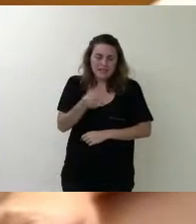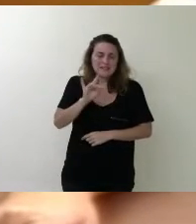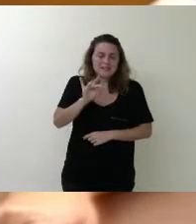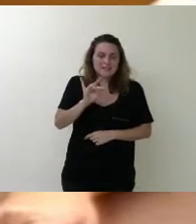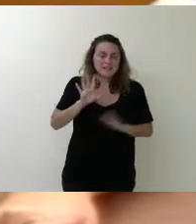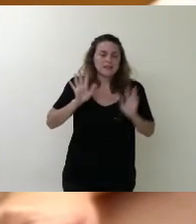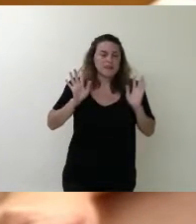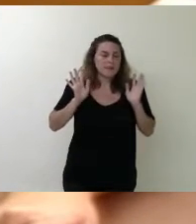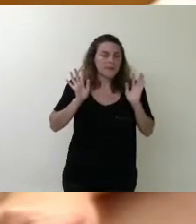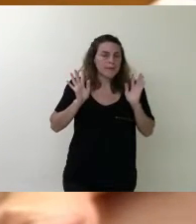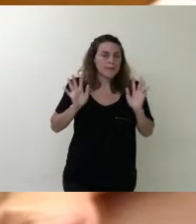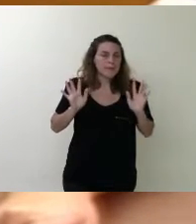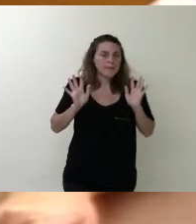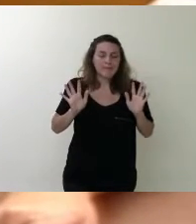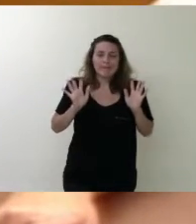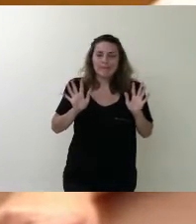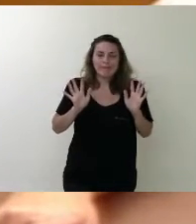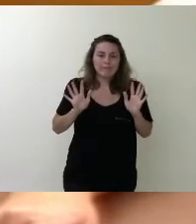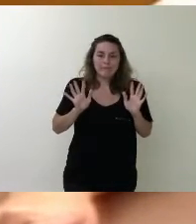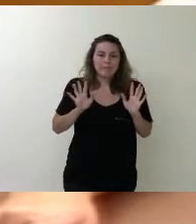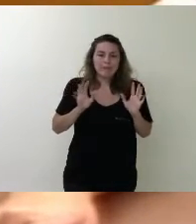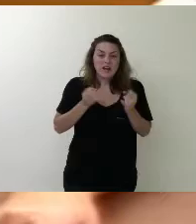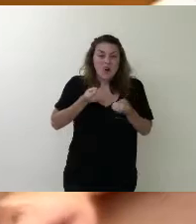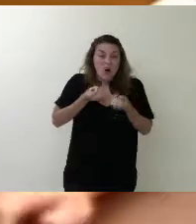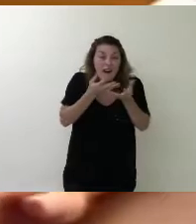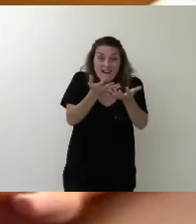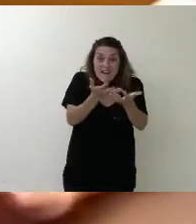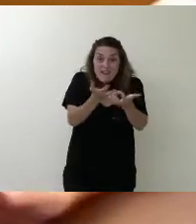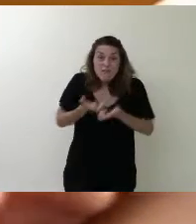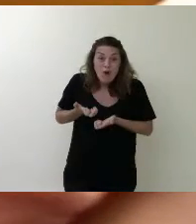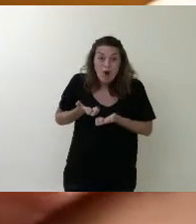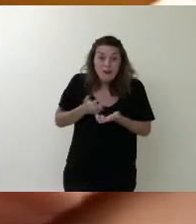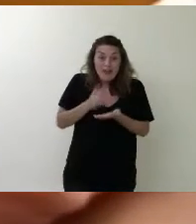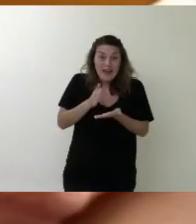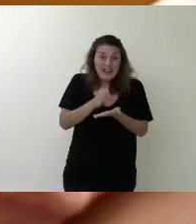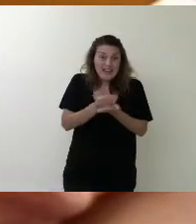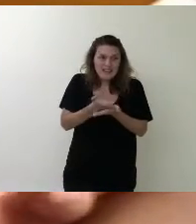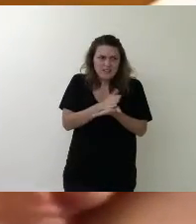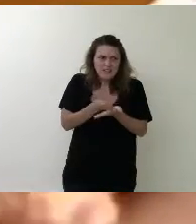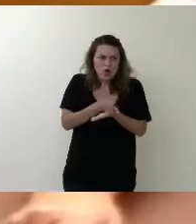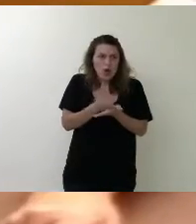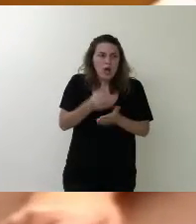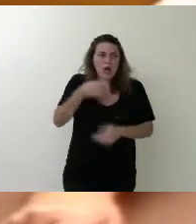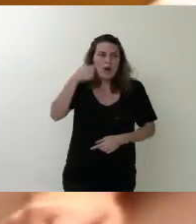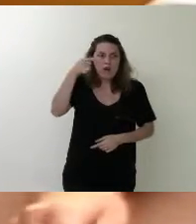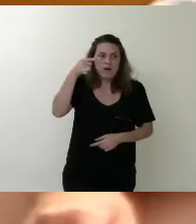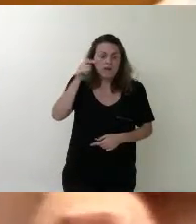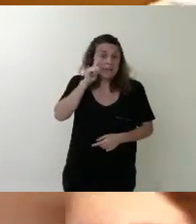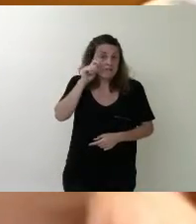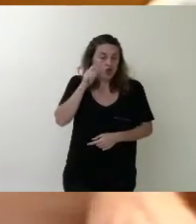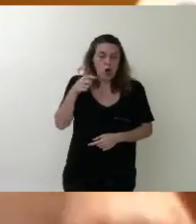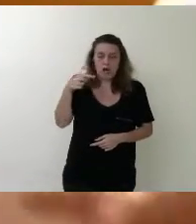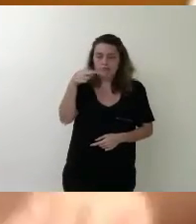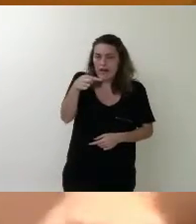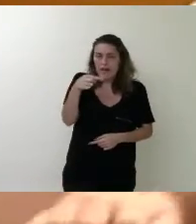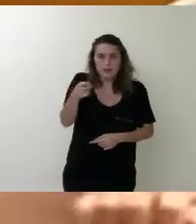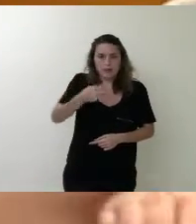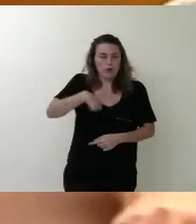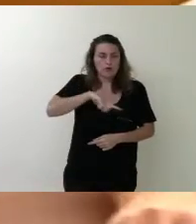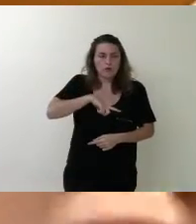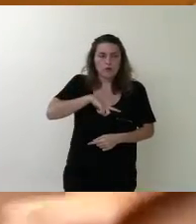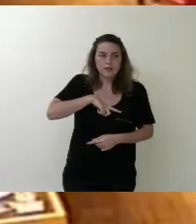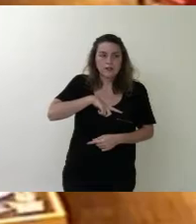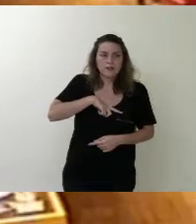pero al contar con un informe negativo de intervención a fecha 4 de septiembre, que es el que manejamos, eso nos lleva a votar en contra.